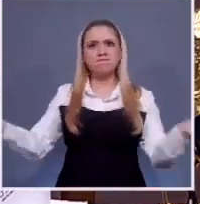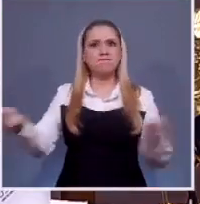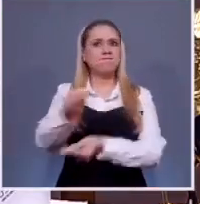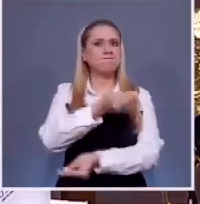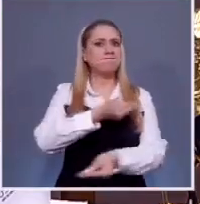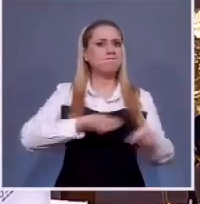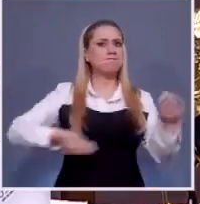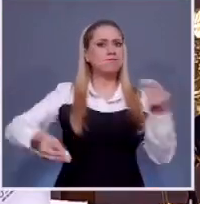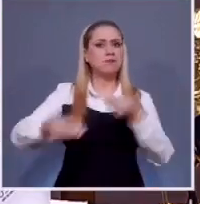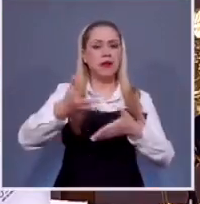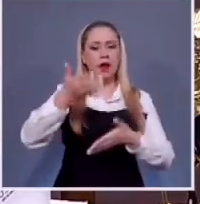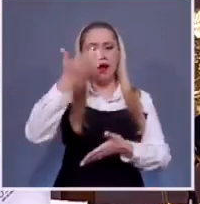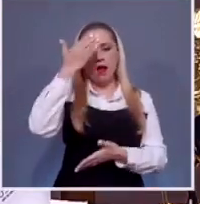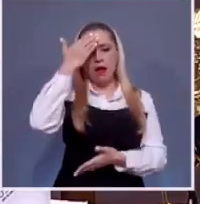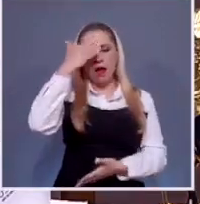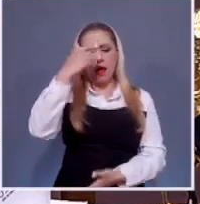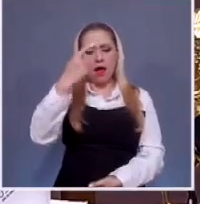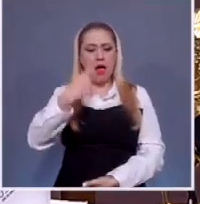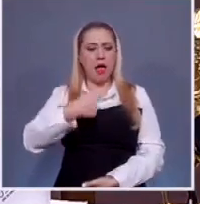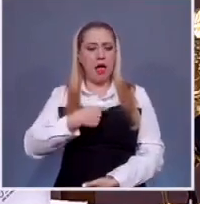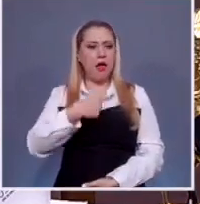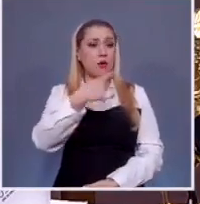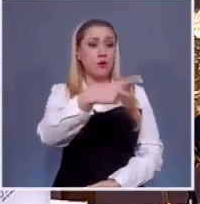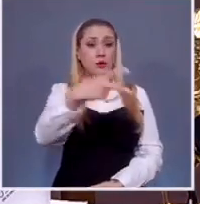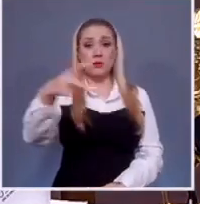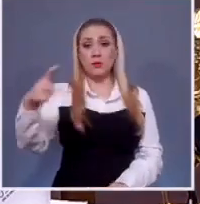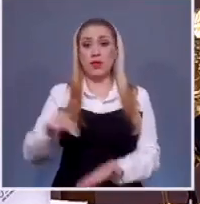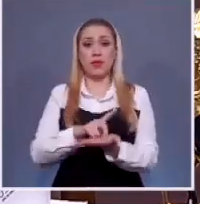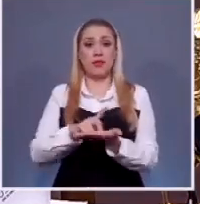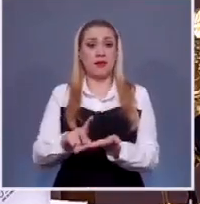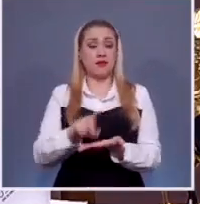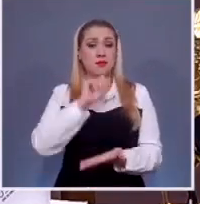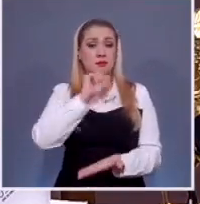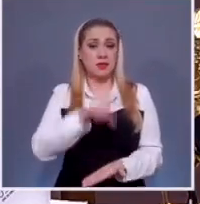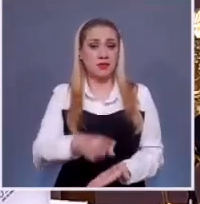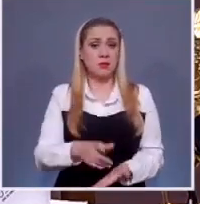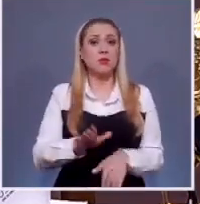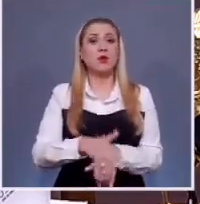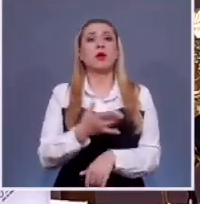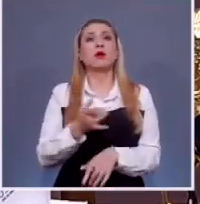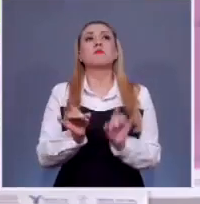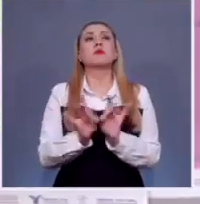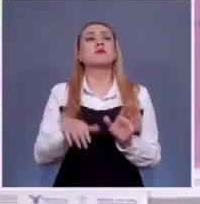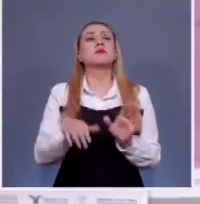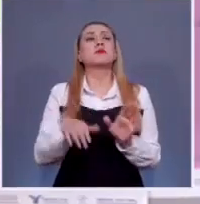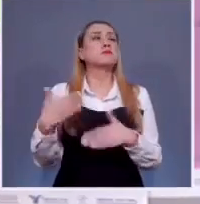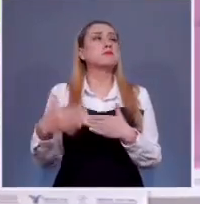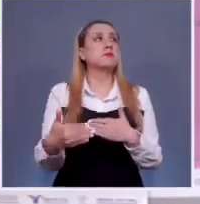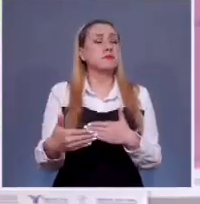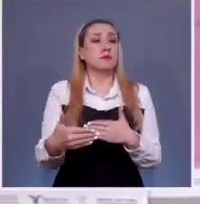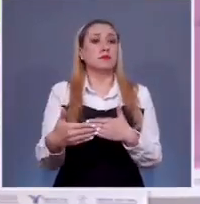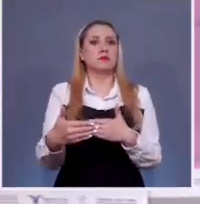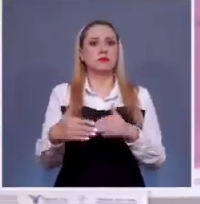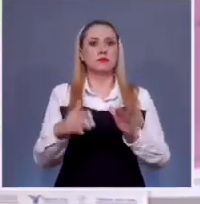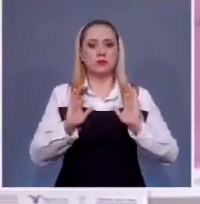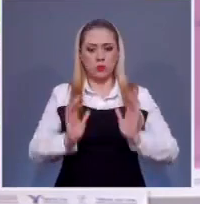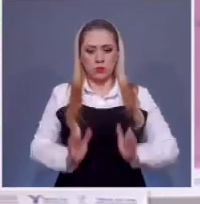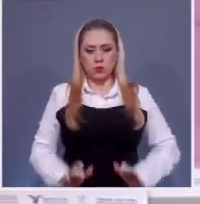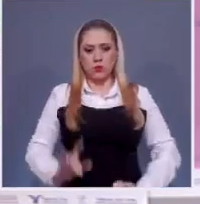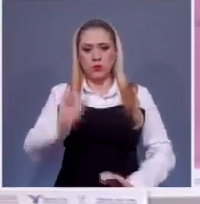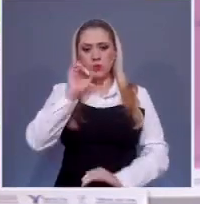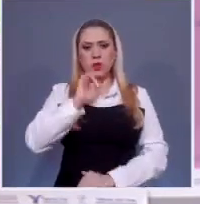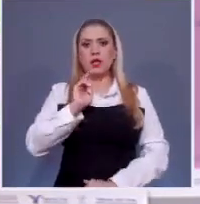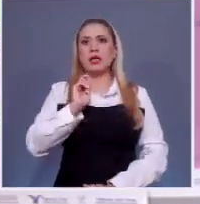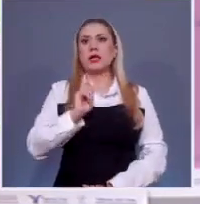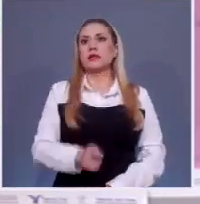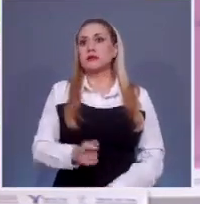nuestros derechos, ¿no? Porque al final del día seguimos en un momento en donde hablamos del cuerpo de las mujeres. Exacto. Doctora.